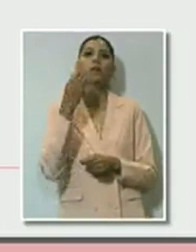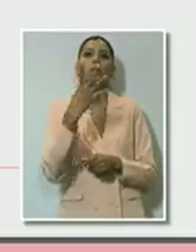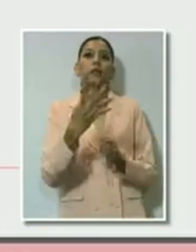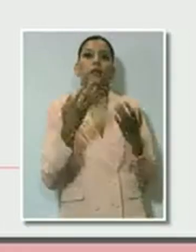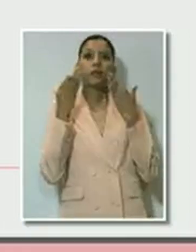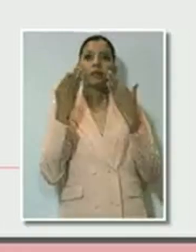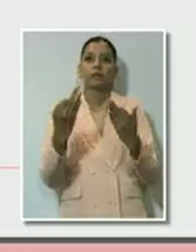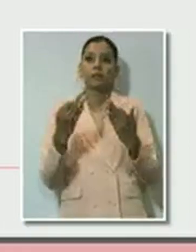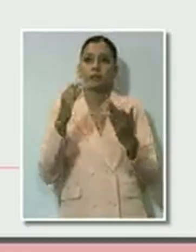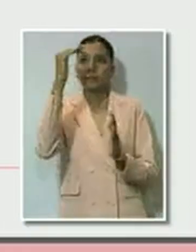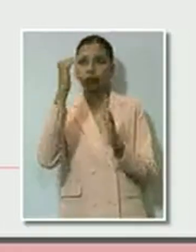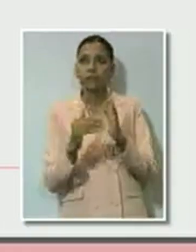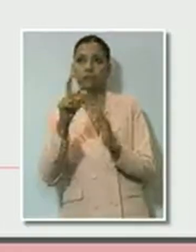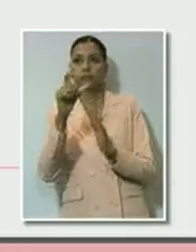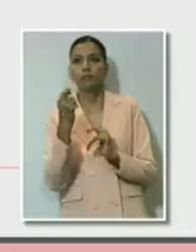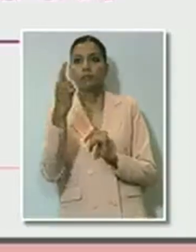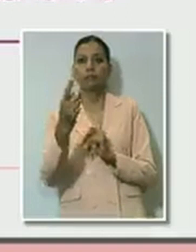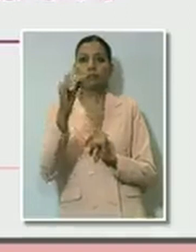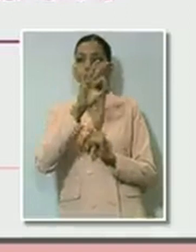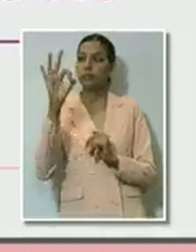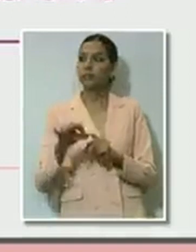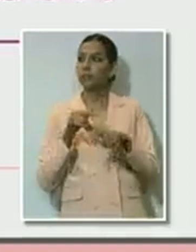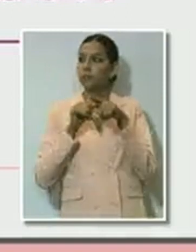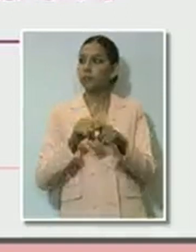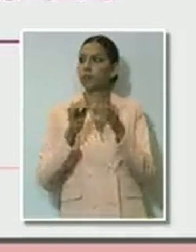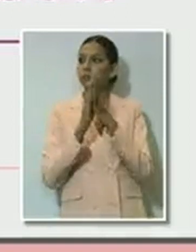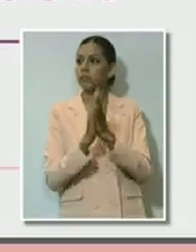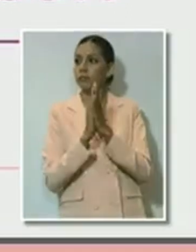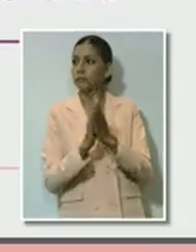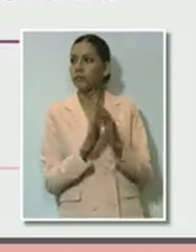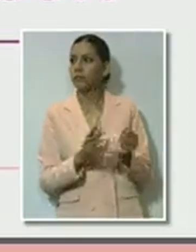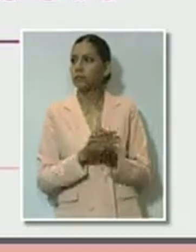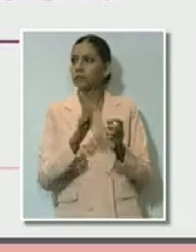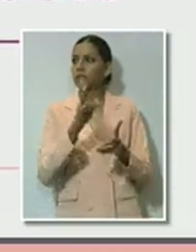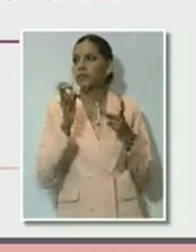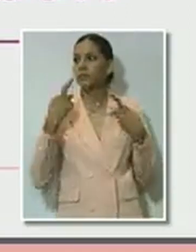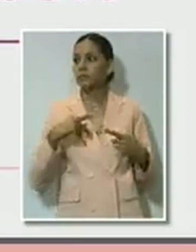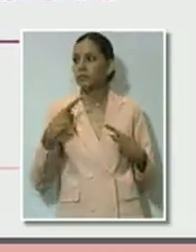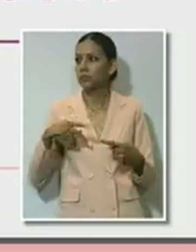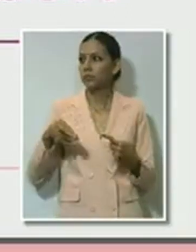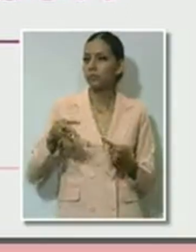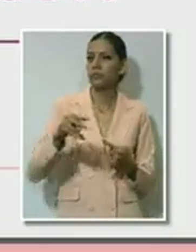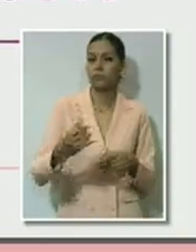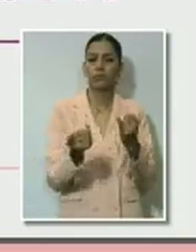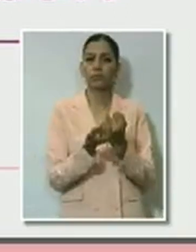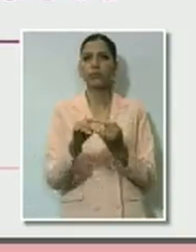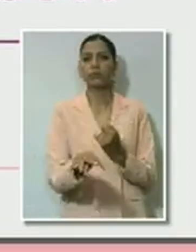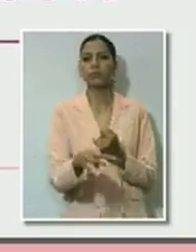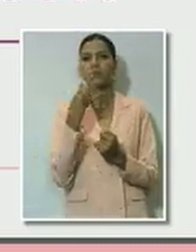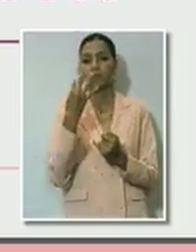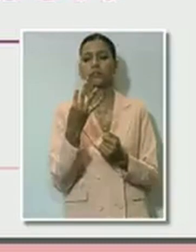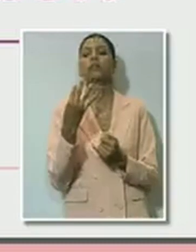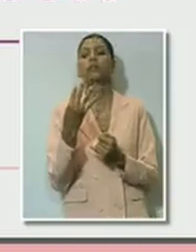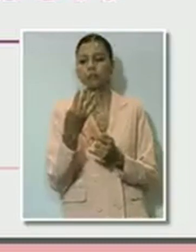una reducción del 21%. En cuanto a asaltos o robos a transeúnte, la cifra fue de 14 casos en abril y